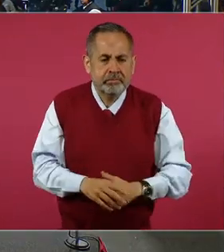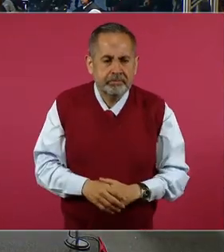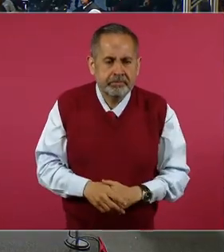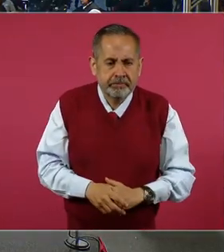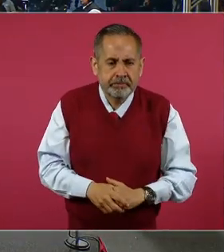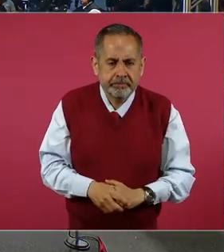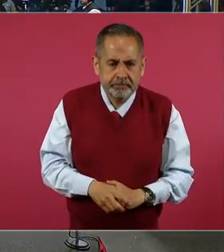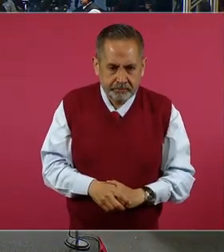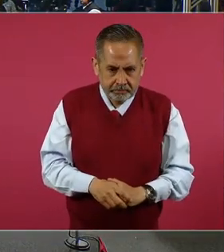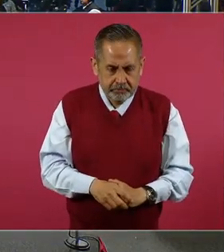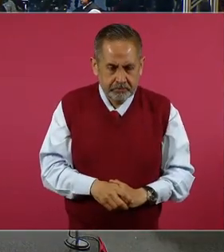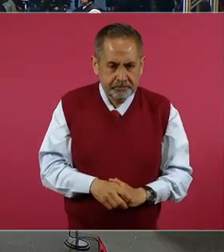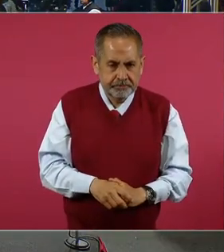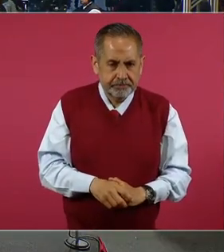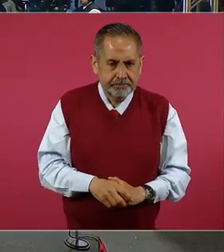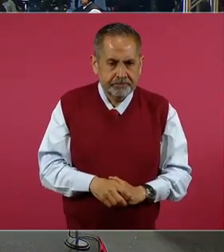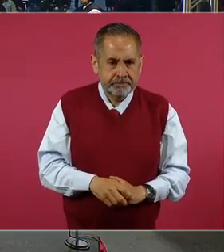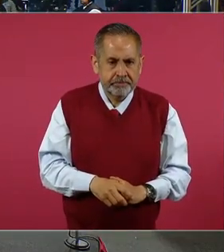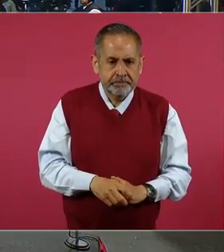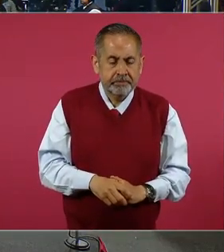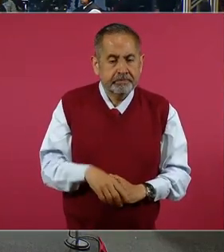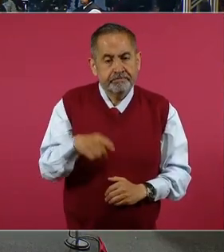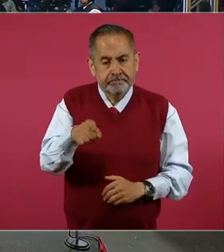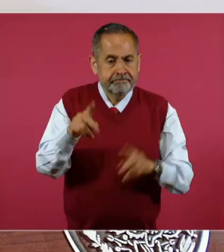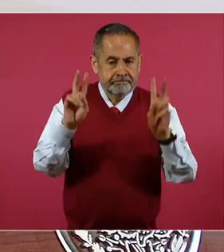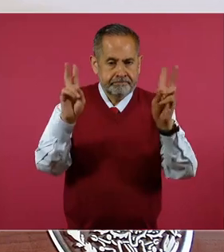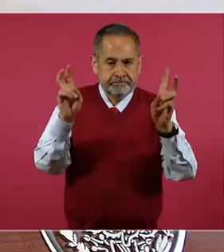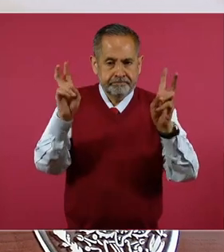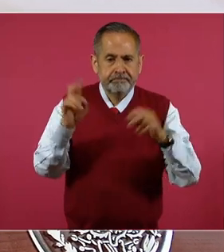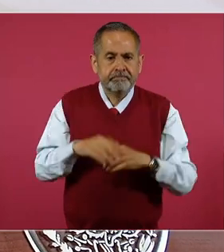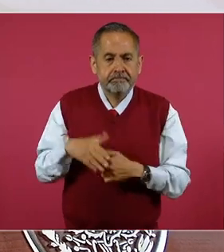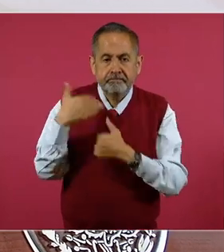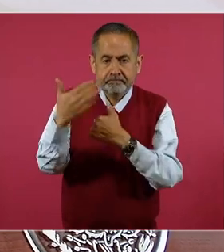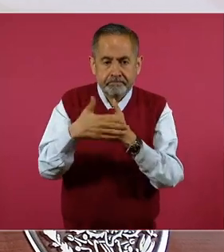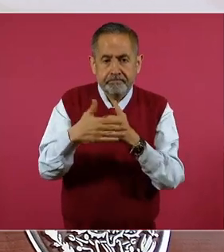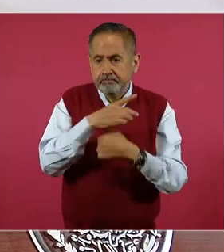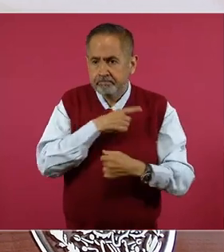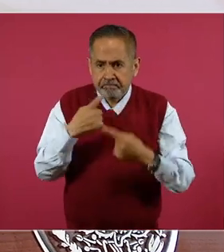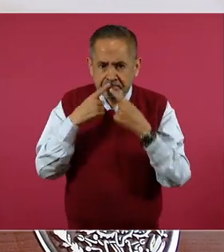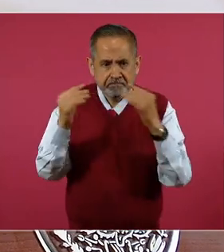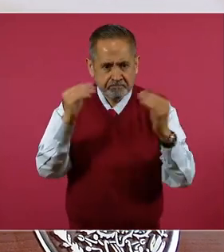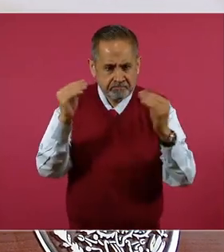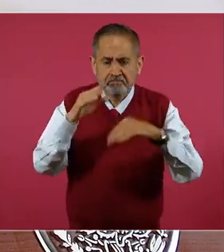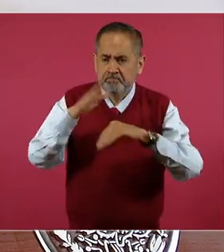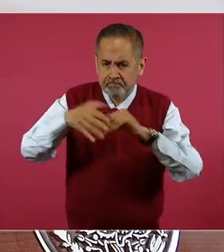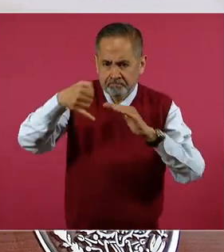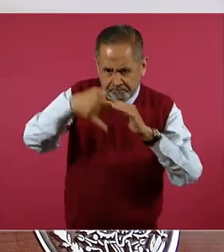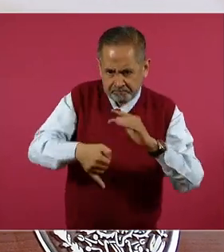tema que debe de debatirse más.